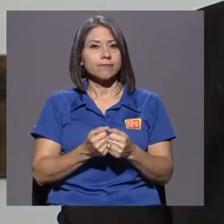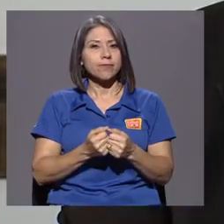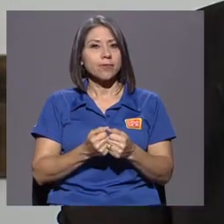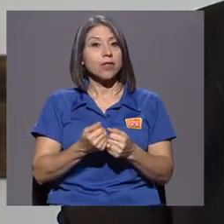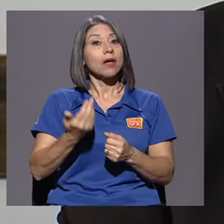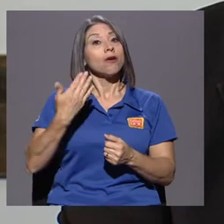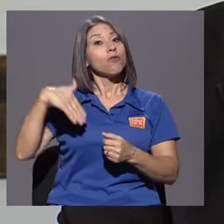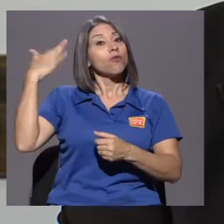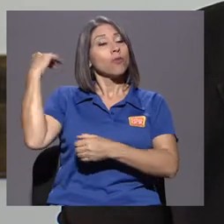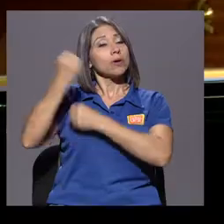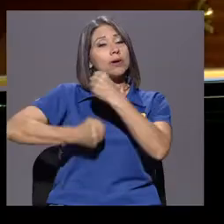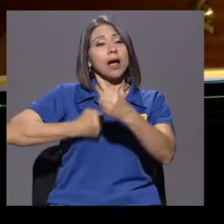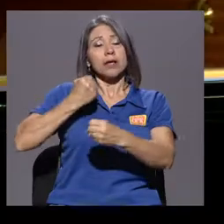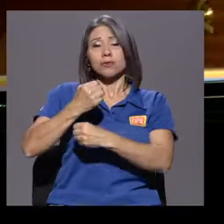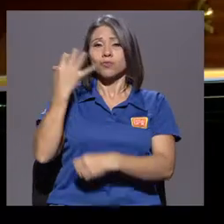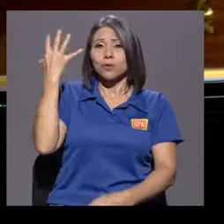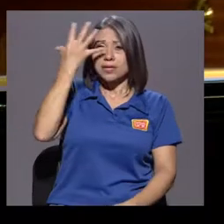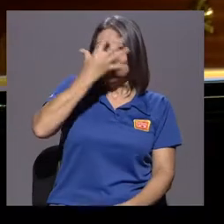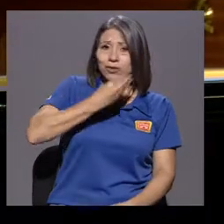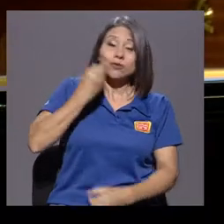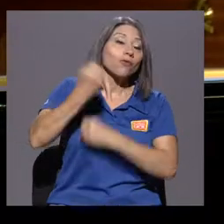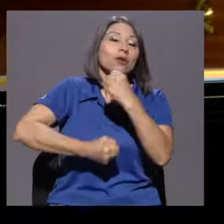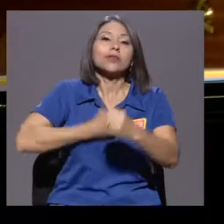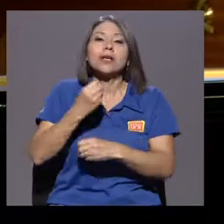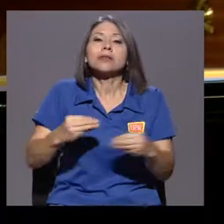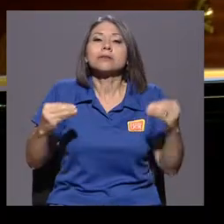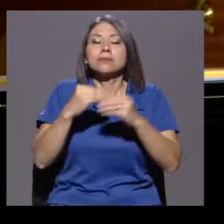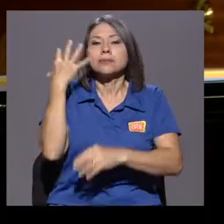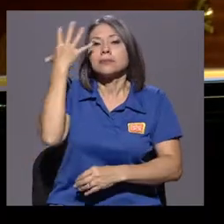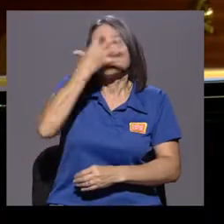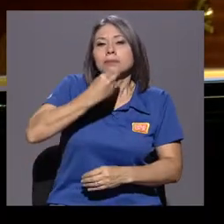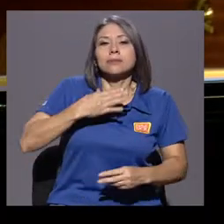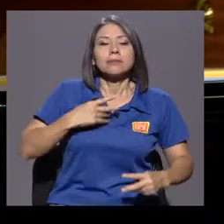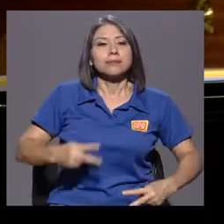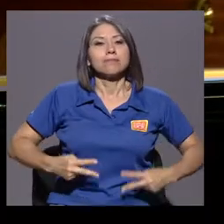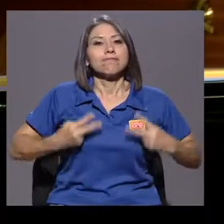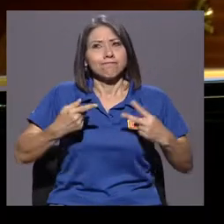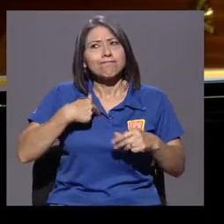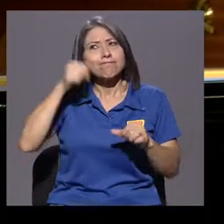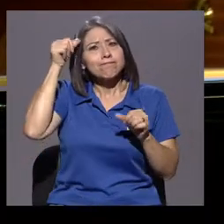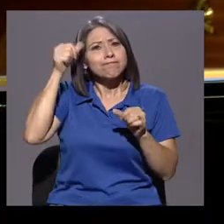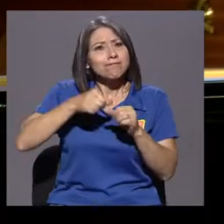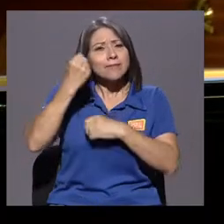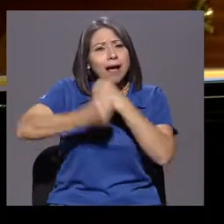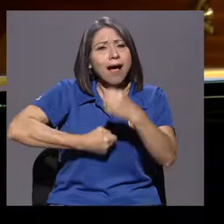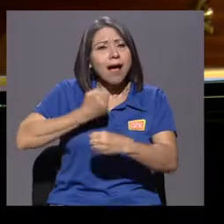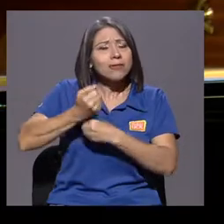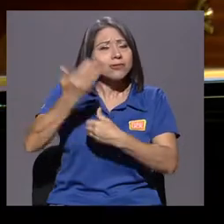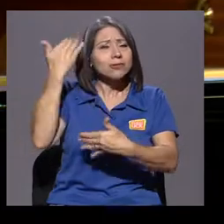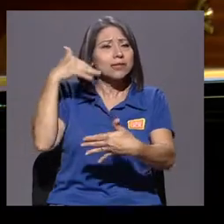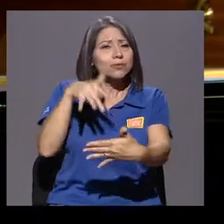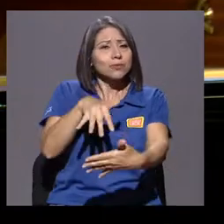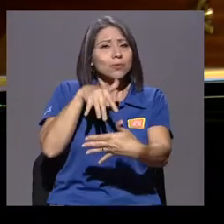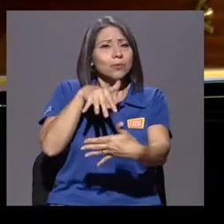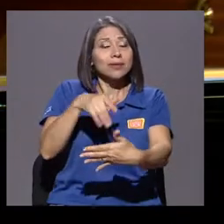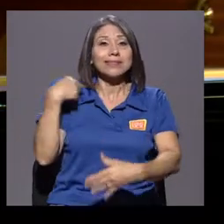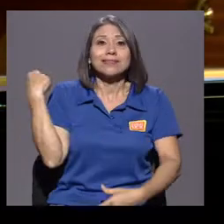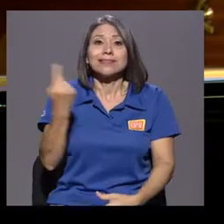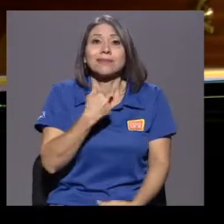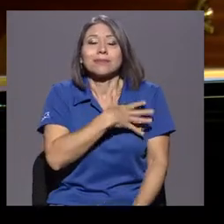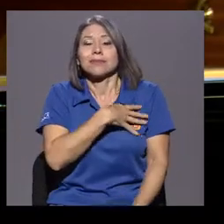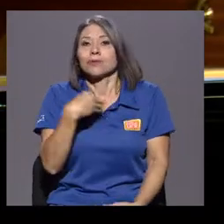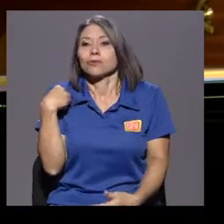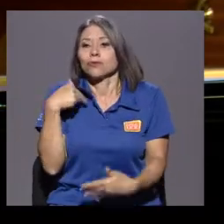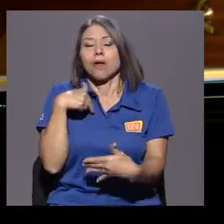fueron años muy lindos de hecho fueron los años más lindos de mi vida que yo pueda recordar esos años de estudio a mí siempre me gustó ser